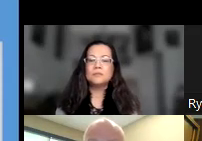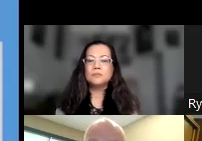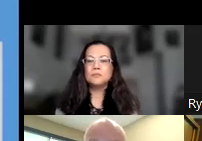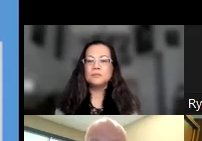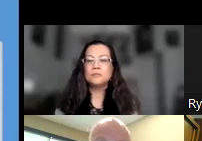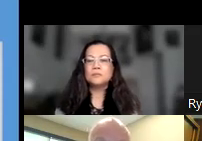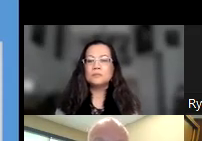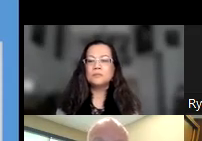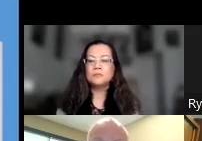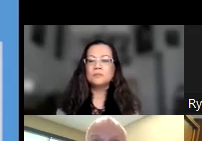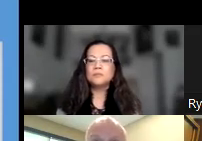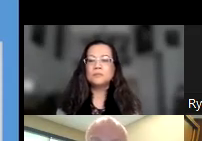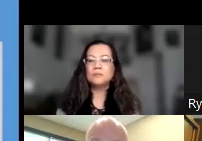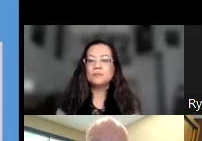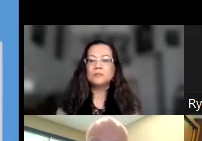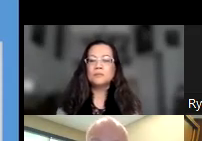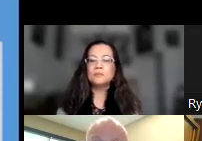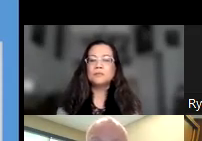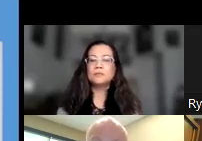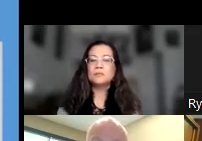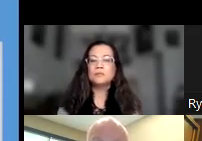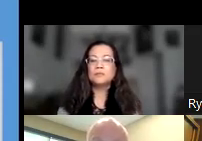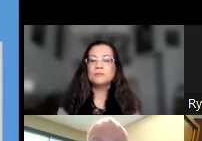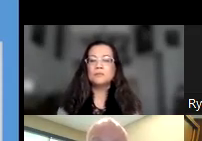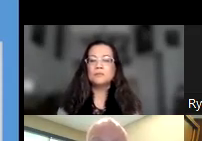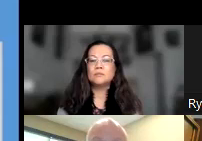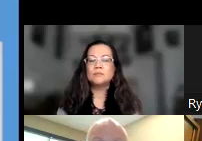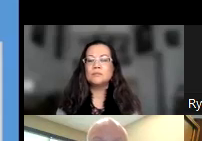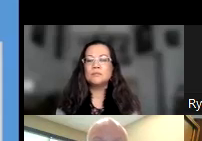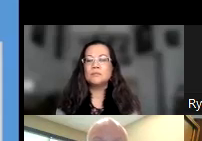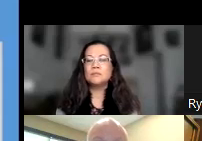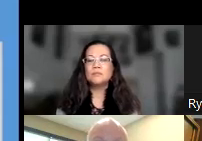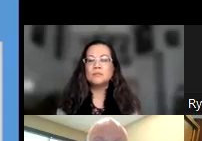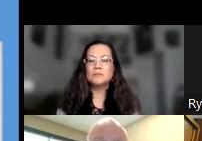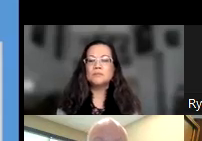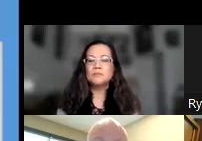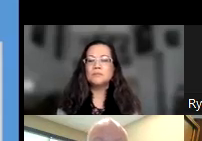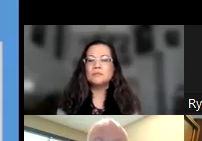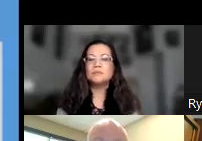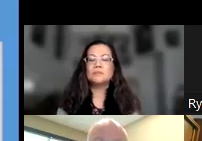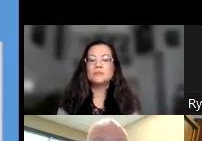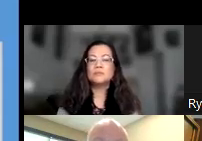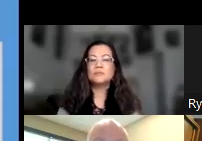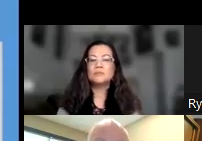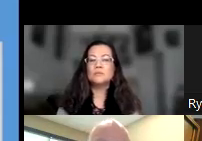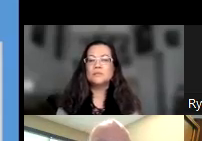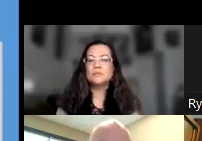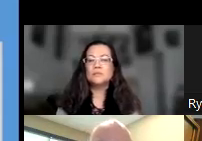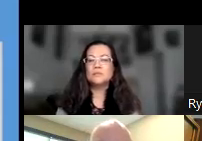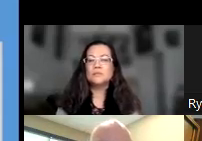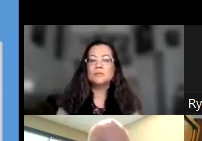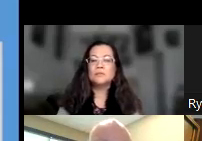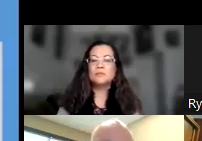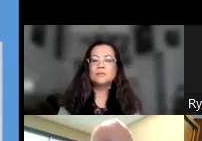la población del centro regional y las compras del centro regional y los gastos que han hecho y